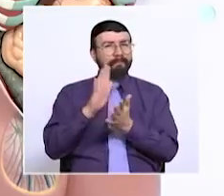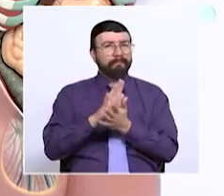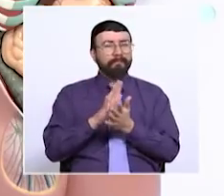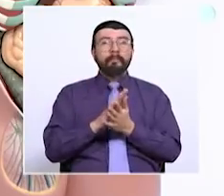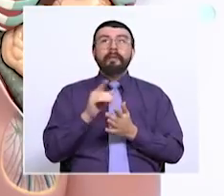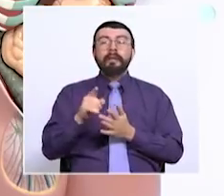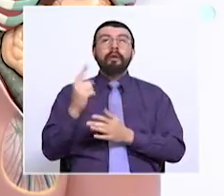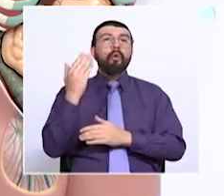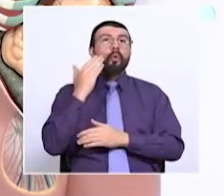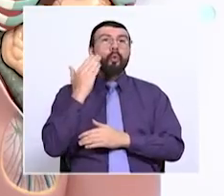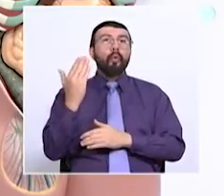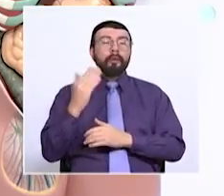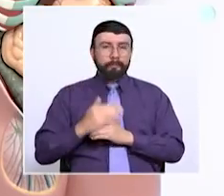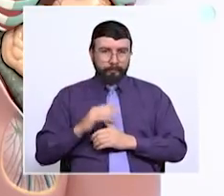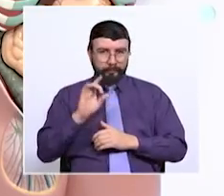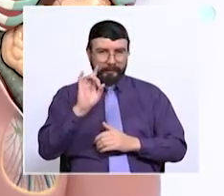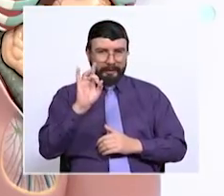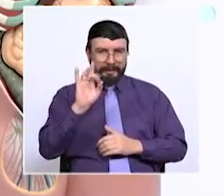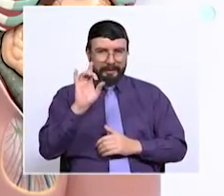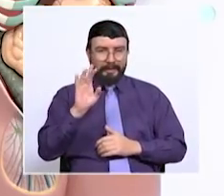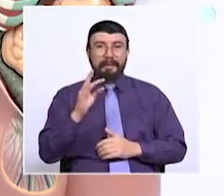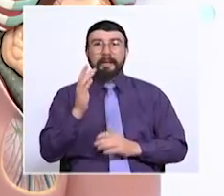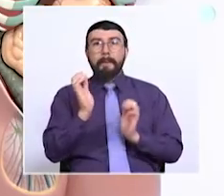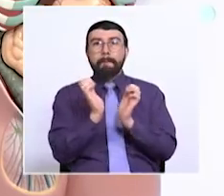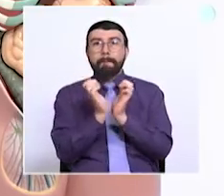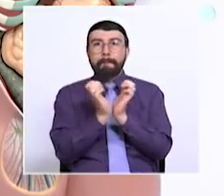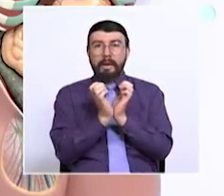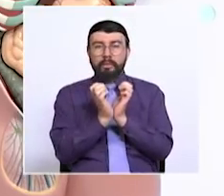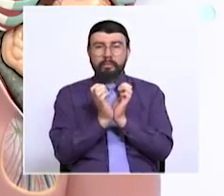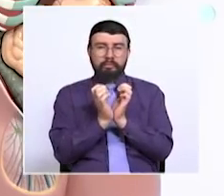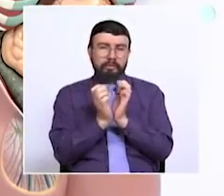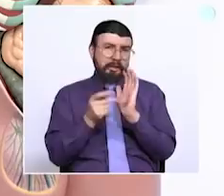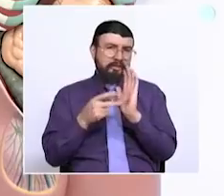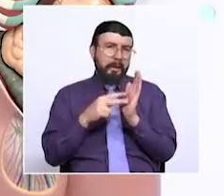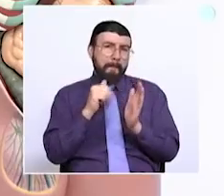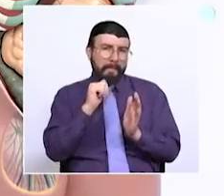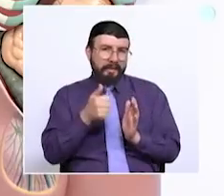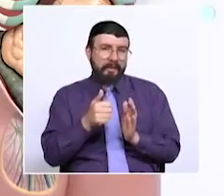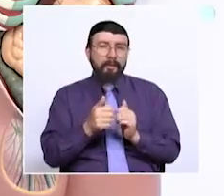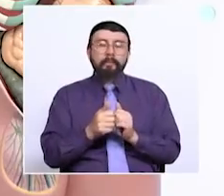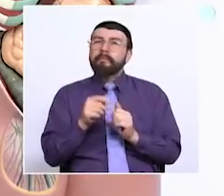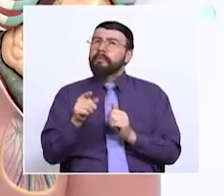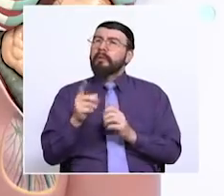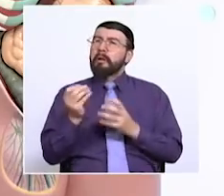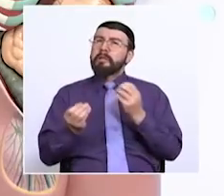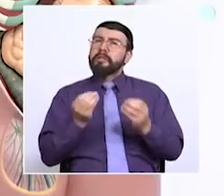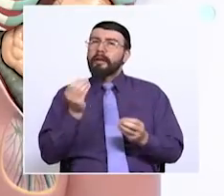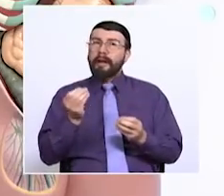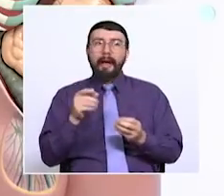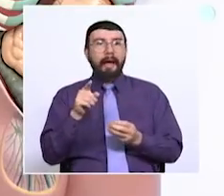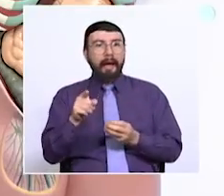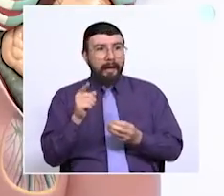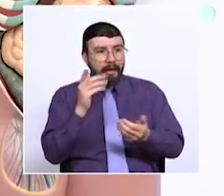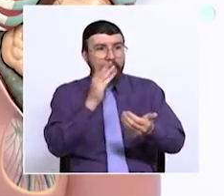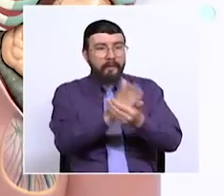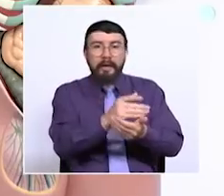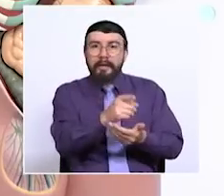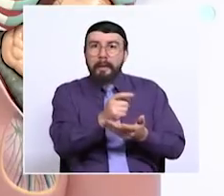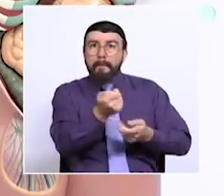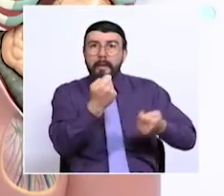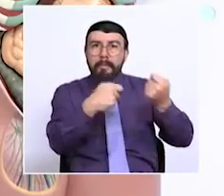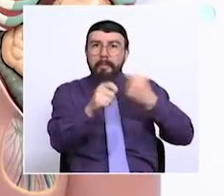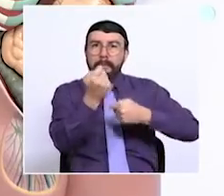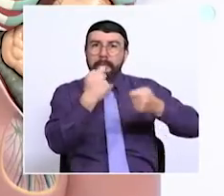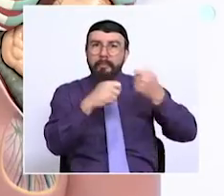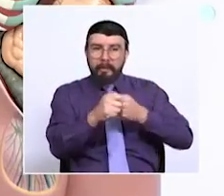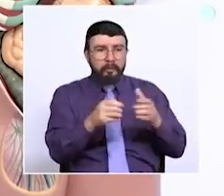día 15 de mayo, es decir, mañana, se va a abrir un punto de venta de todos los